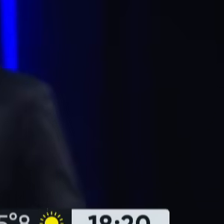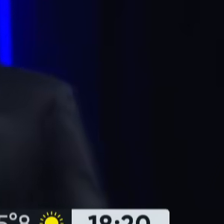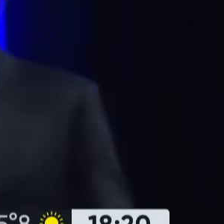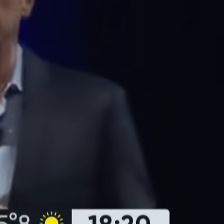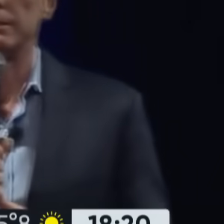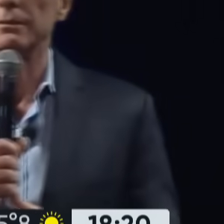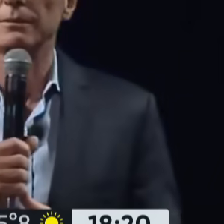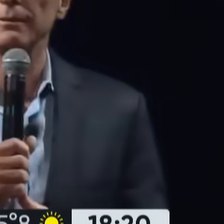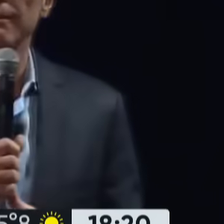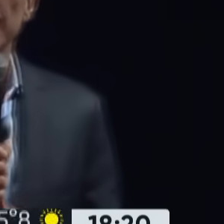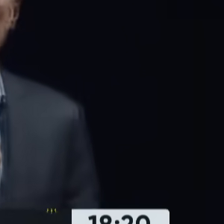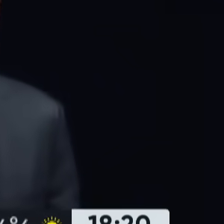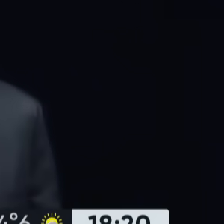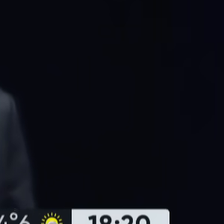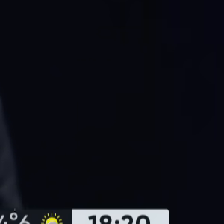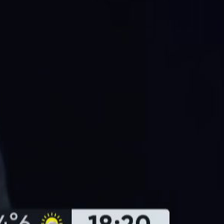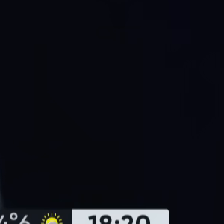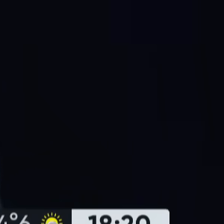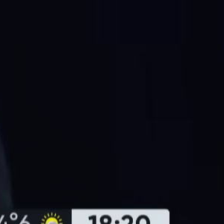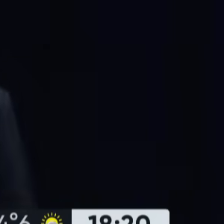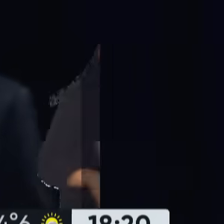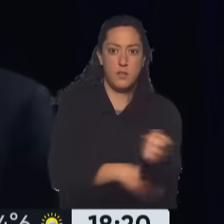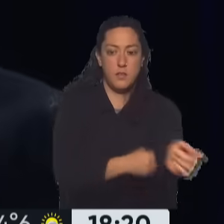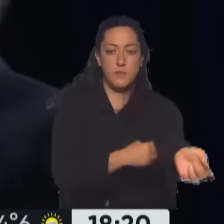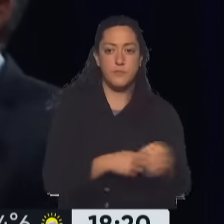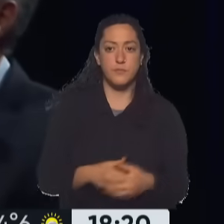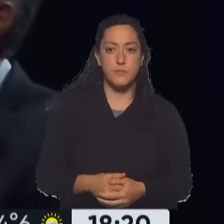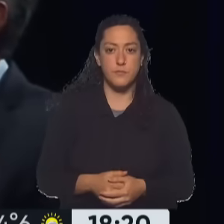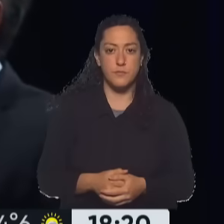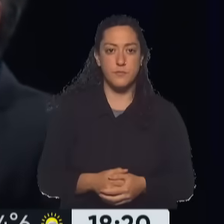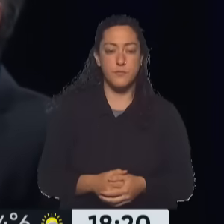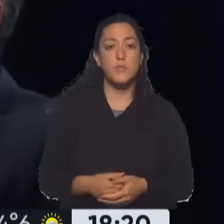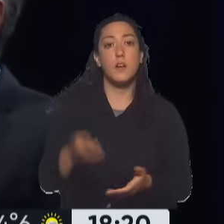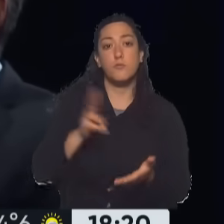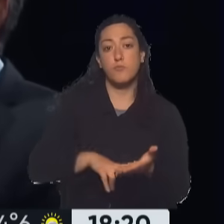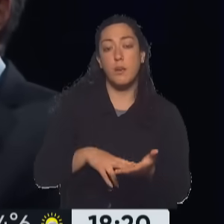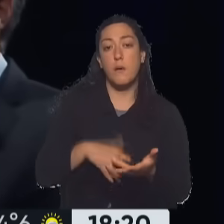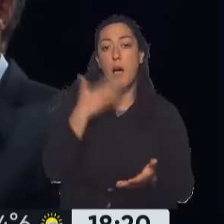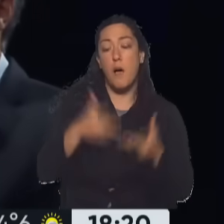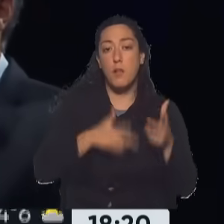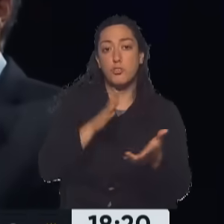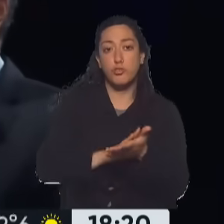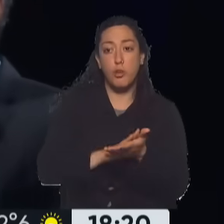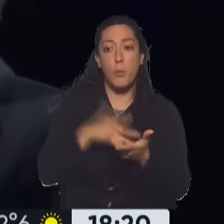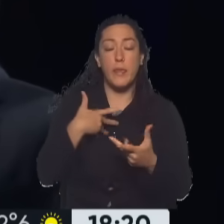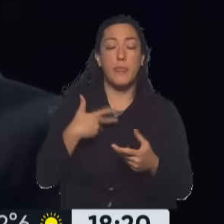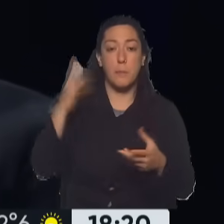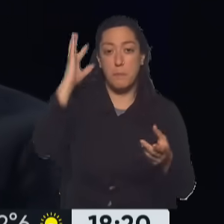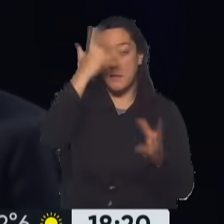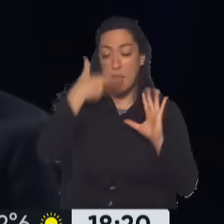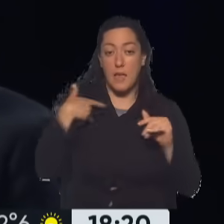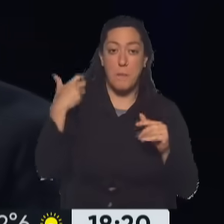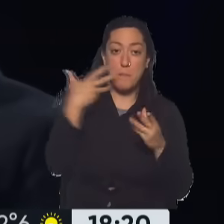ex candidata a presidenta Patricia Bullrich volvió a referirse a su apoyo a Javier Milei de cara al balotaje y apuntó